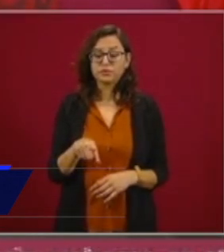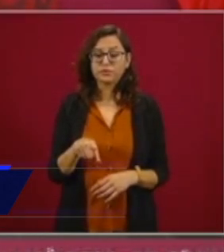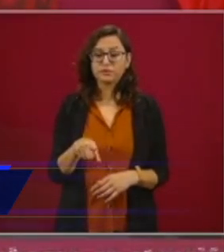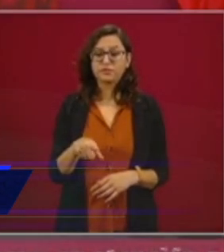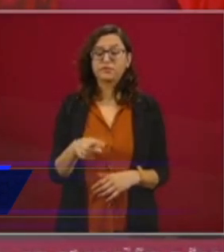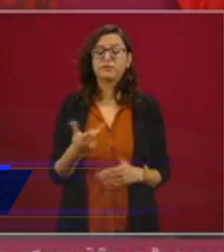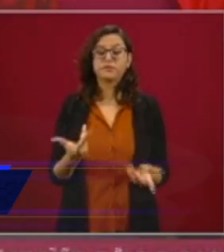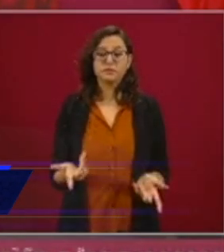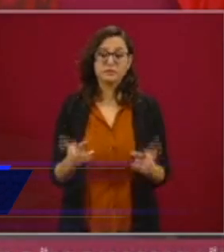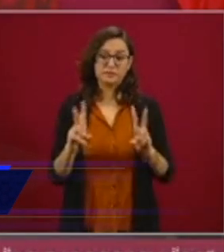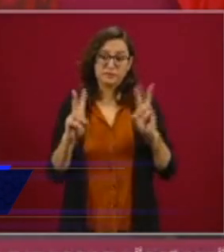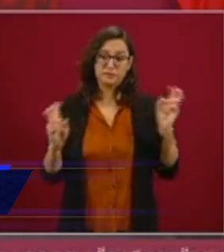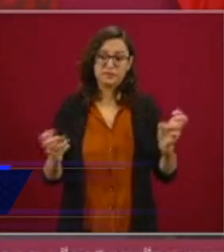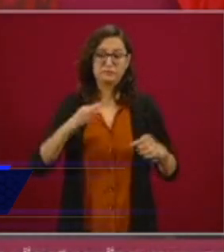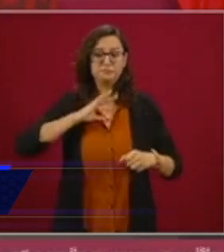la pandemia